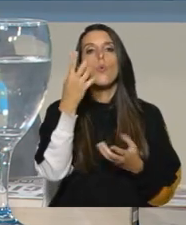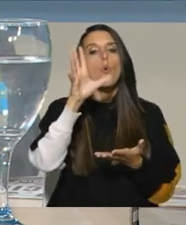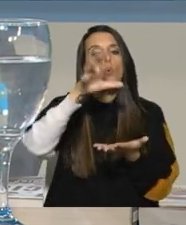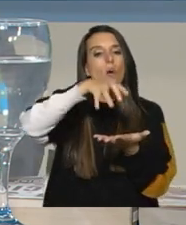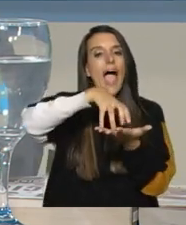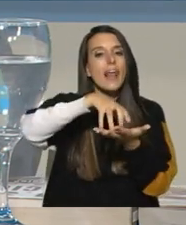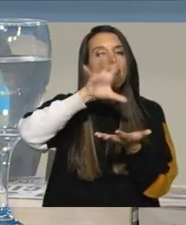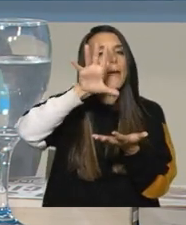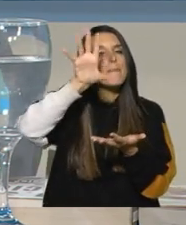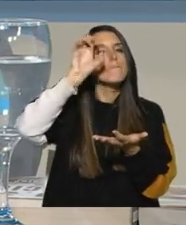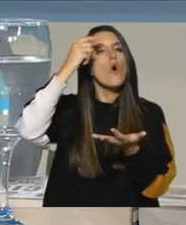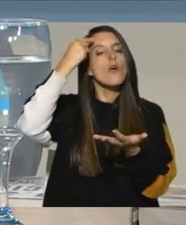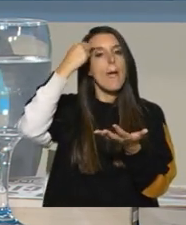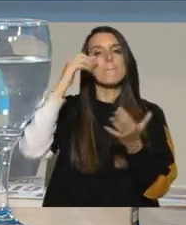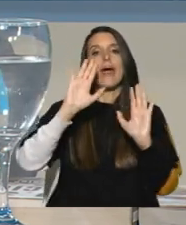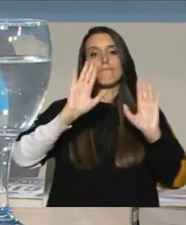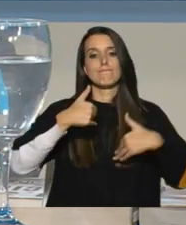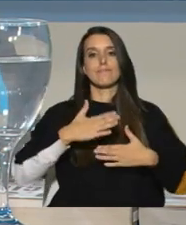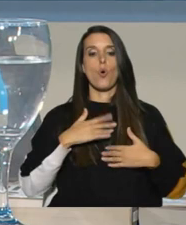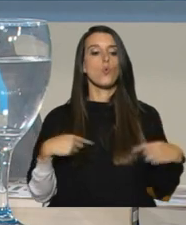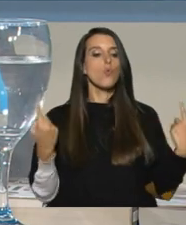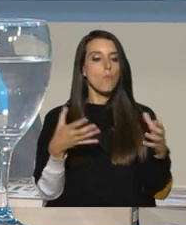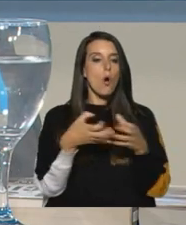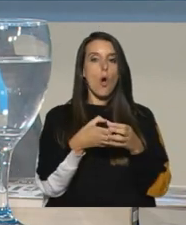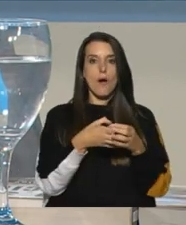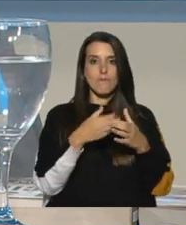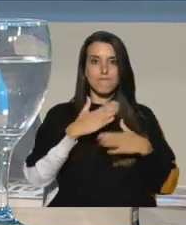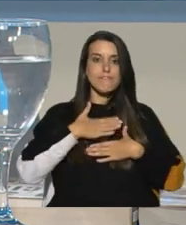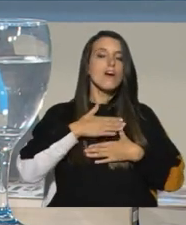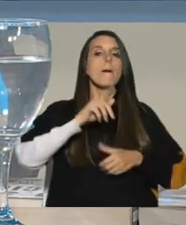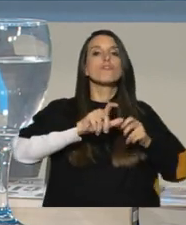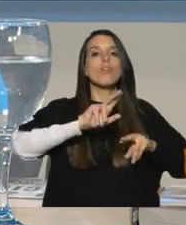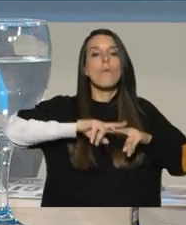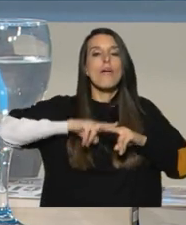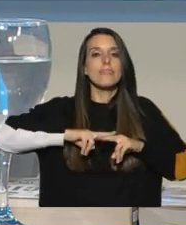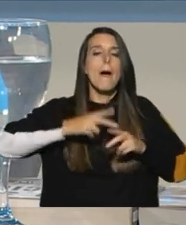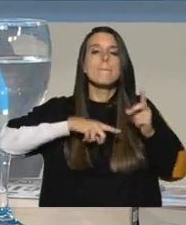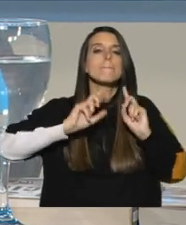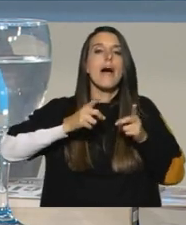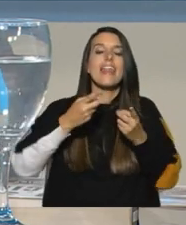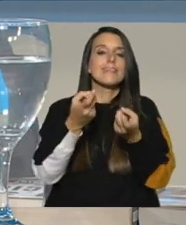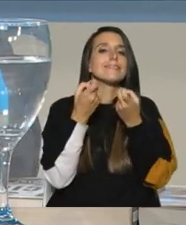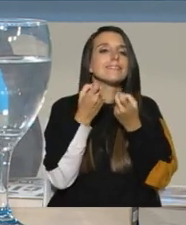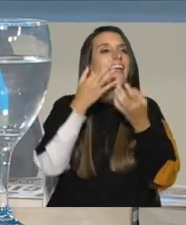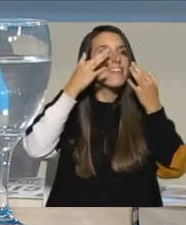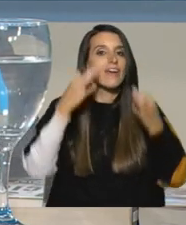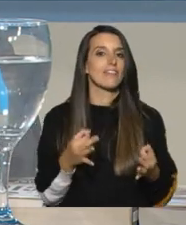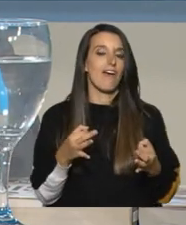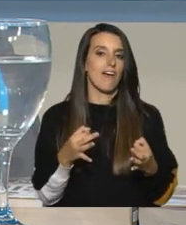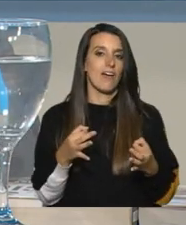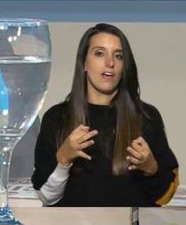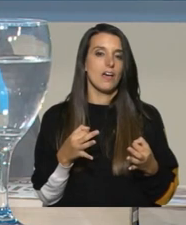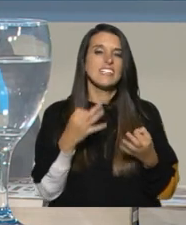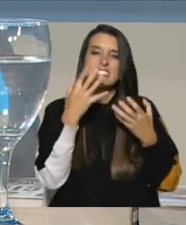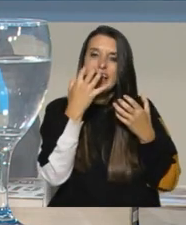para nuestras víctimas, pero después yo creo que de una vez por todas tenemos que tender un puente definitivo y serio, que